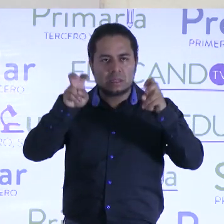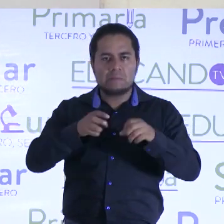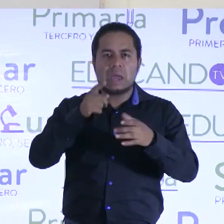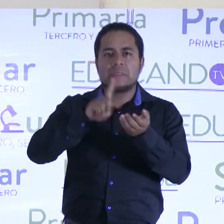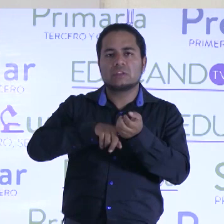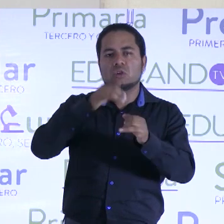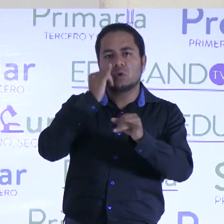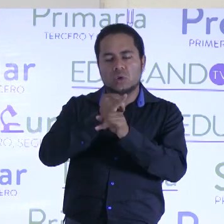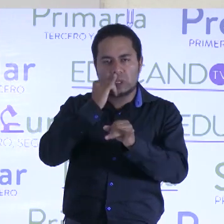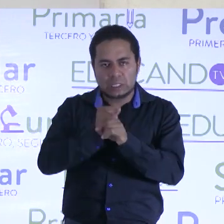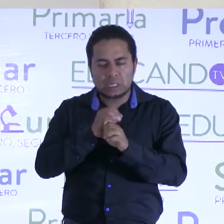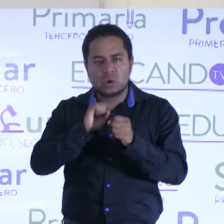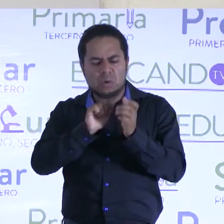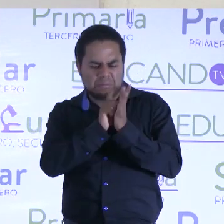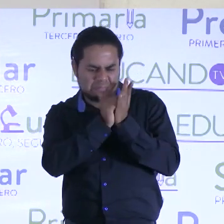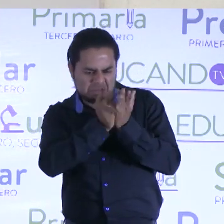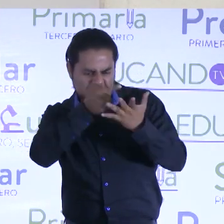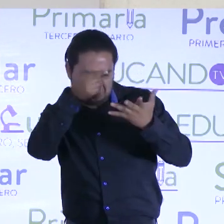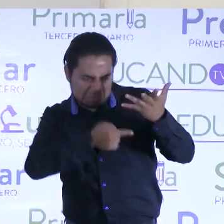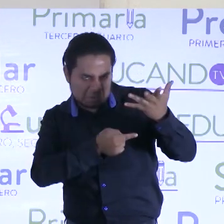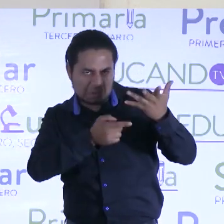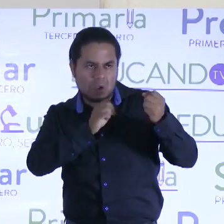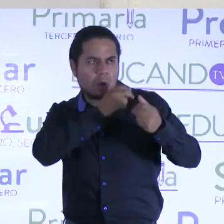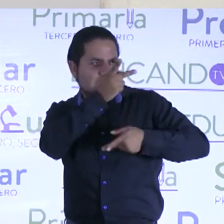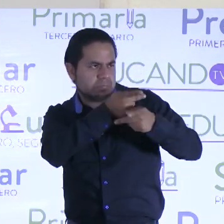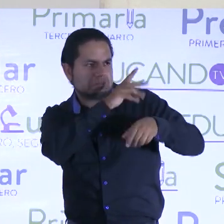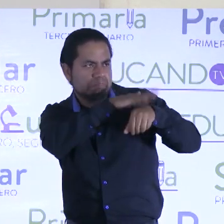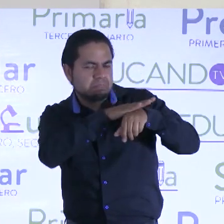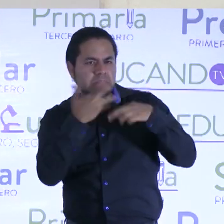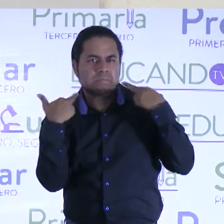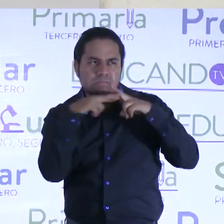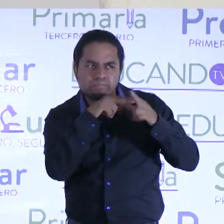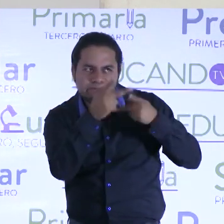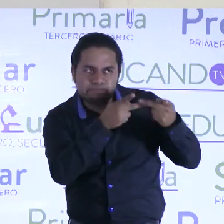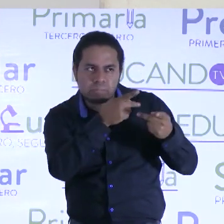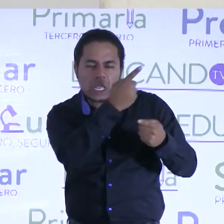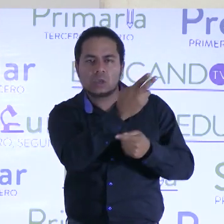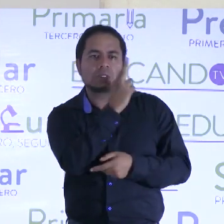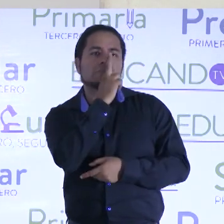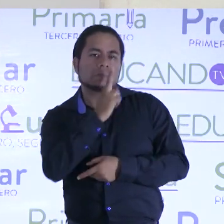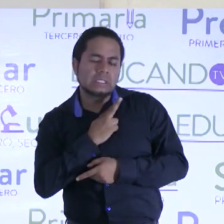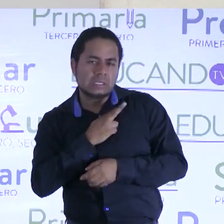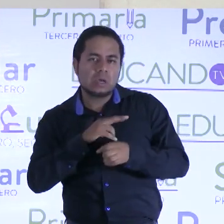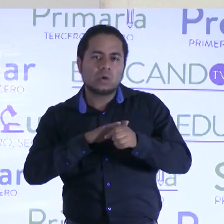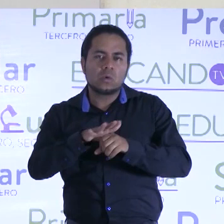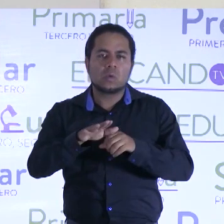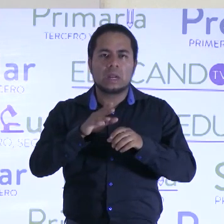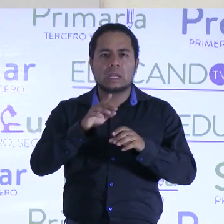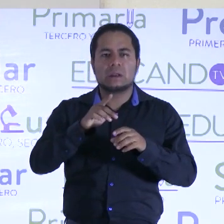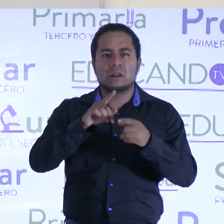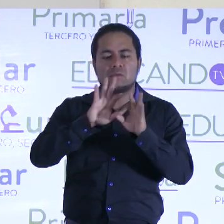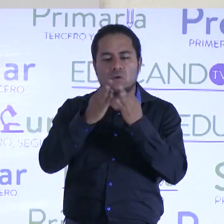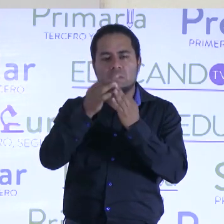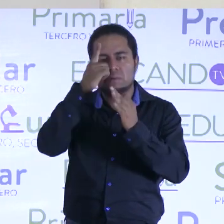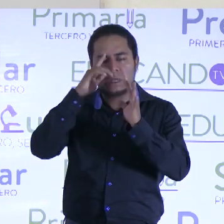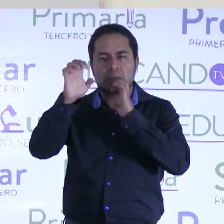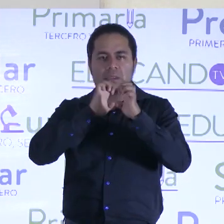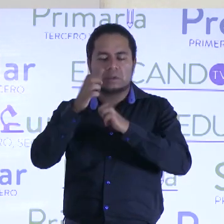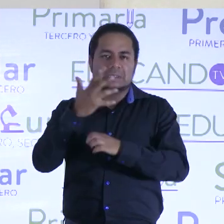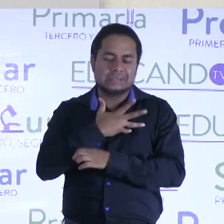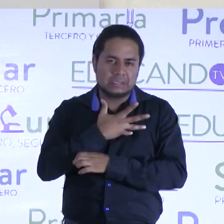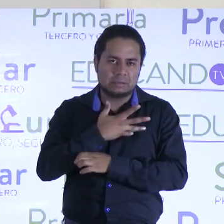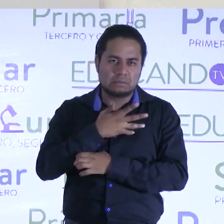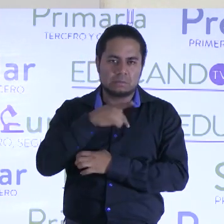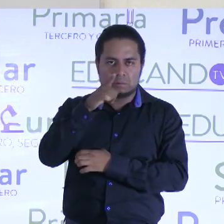en internet, en algunos libros o preguntas con tus maestros, te van a decir una serie de tipos de entrevistas. Pero debes